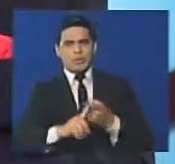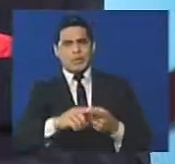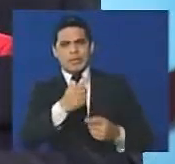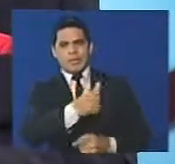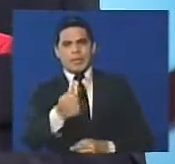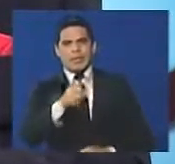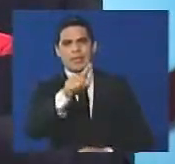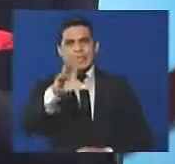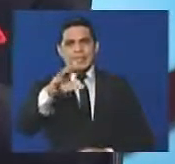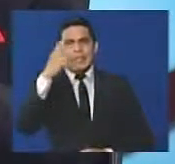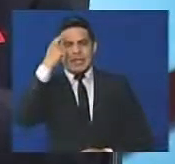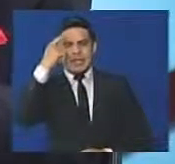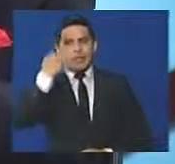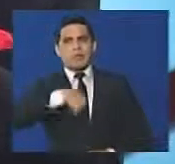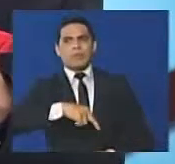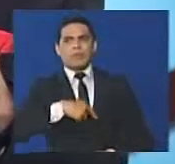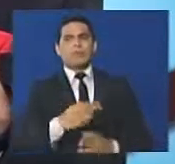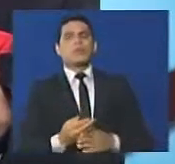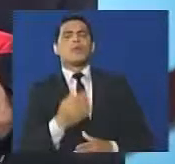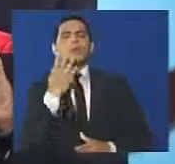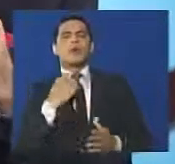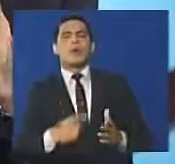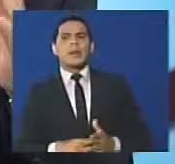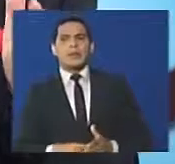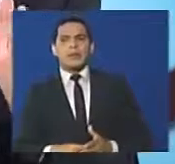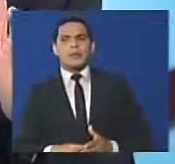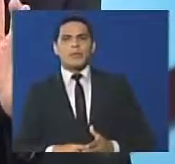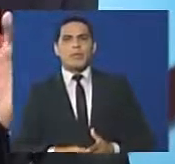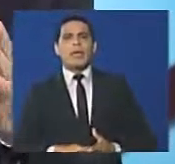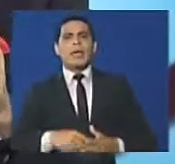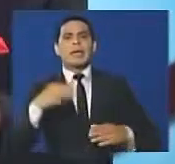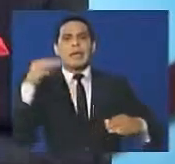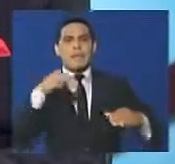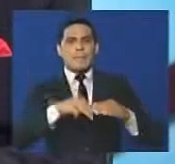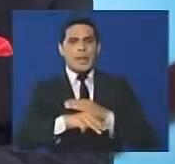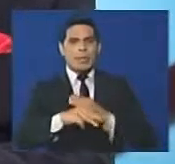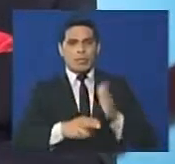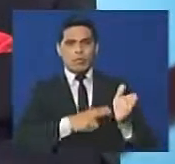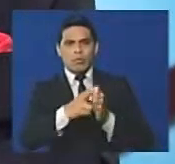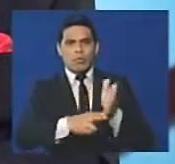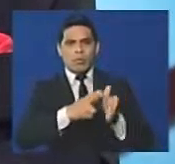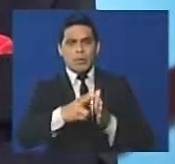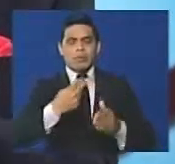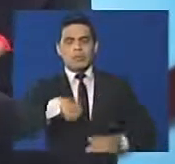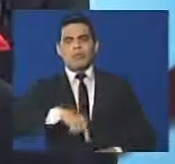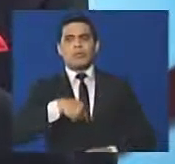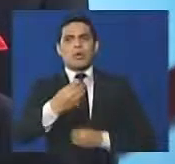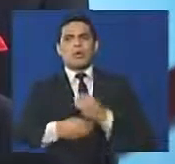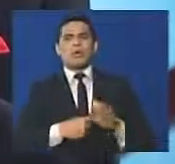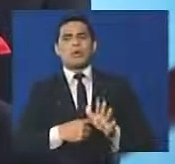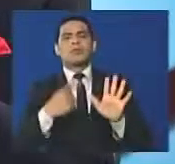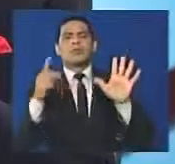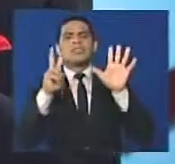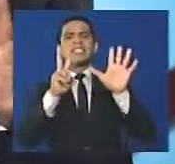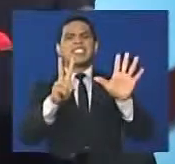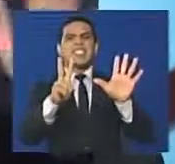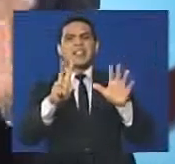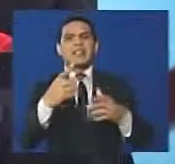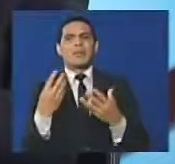situación, tocamos en la estación del metro. Ya hemos hecho 7